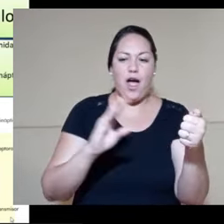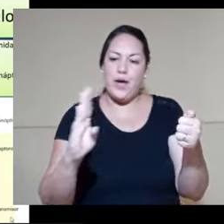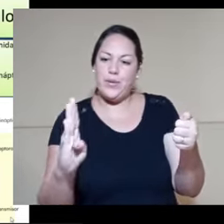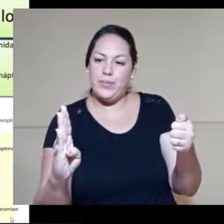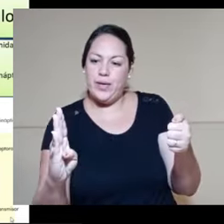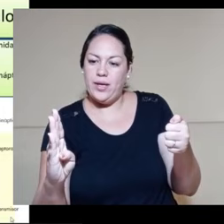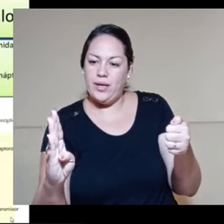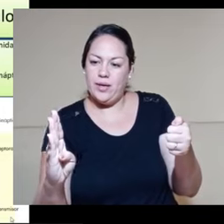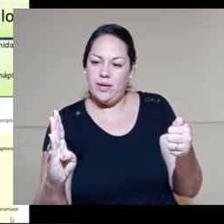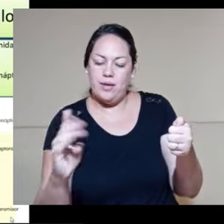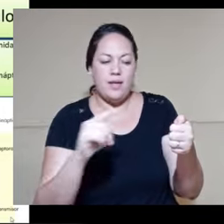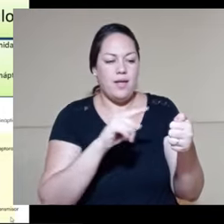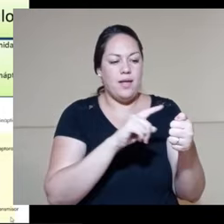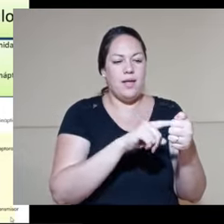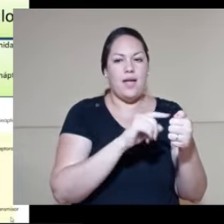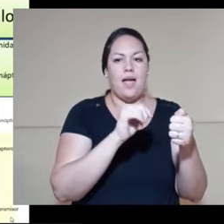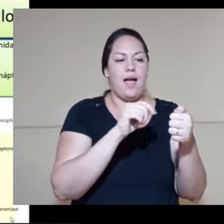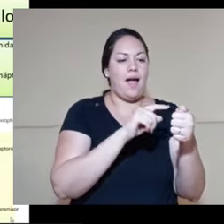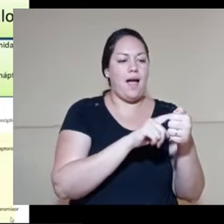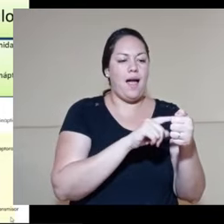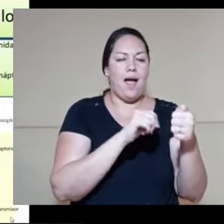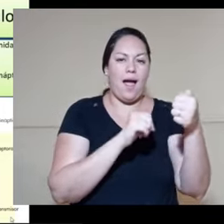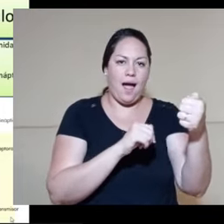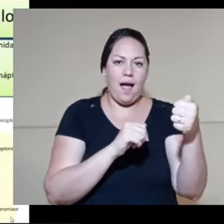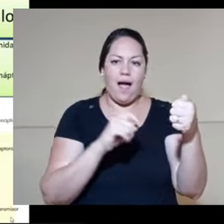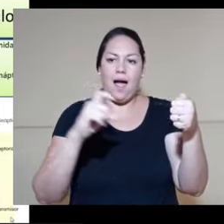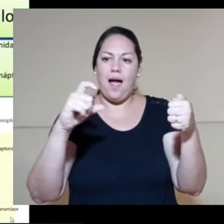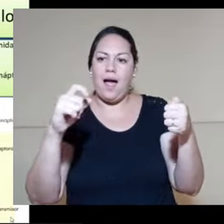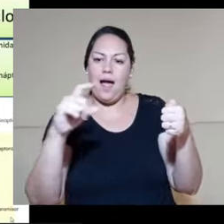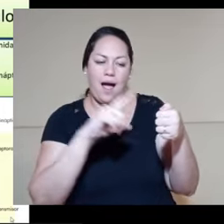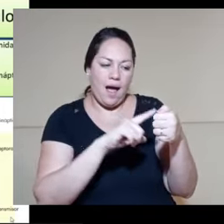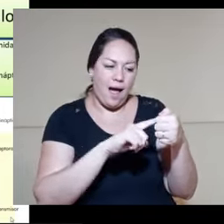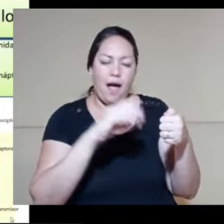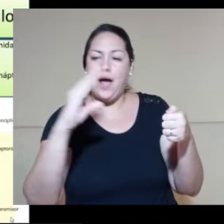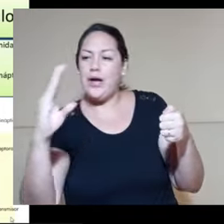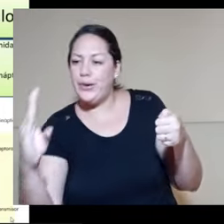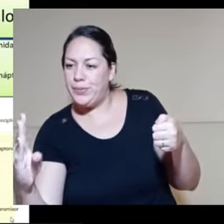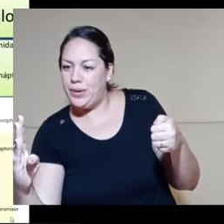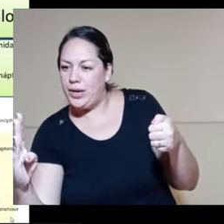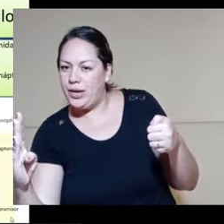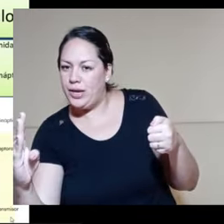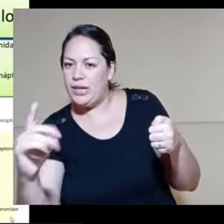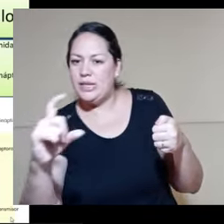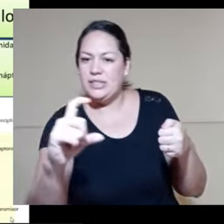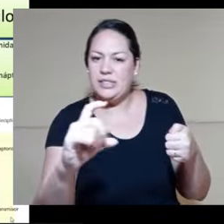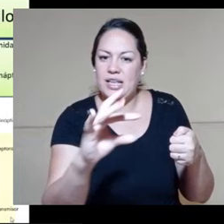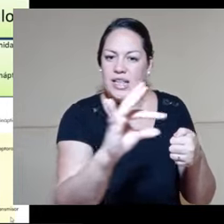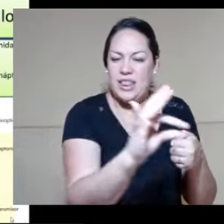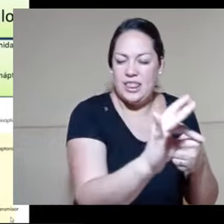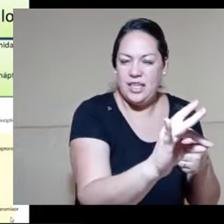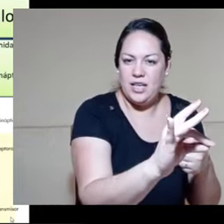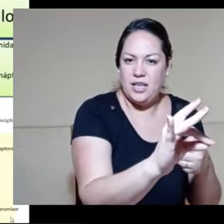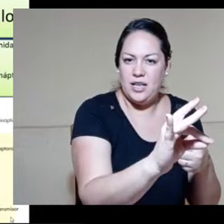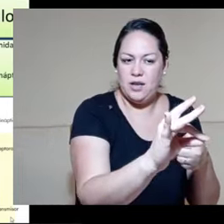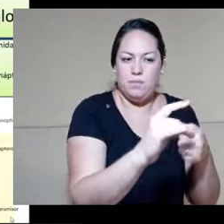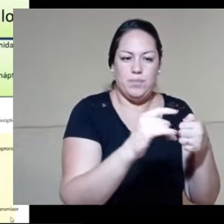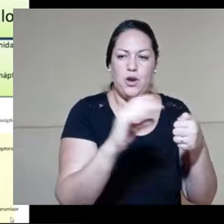la neurona A con la B, pero podés tener la A con la C, con la D, con la J, con la K. Pero neurona A con